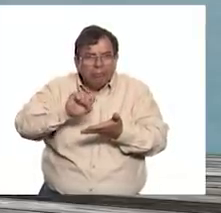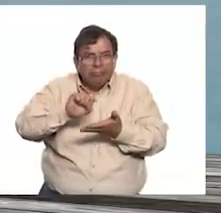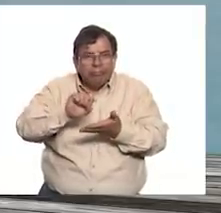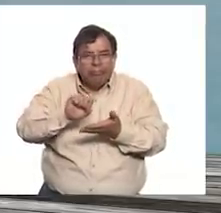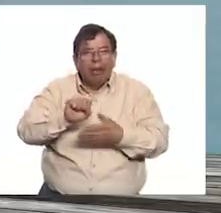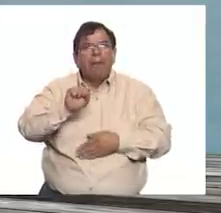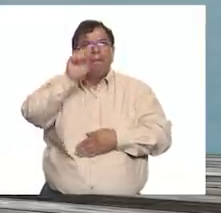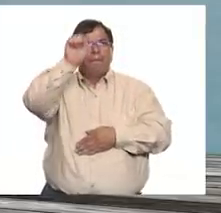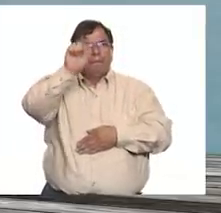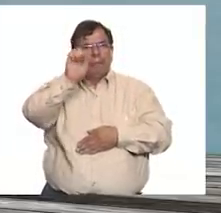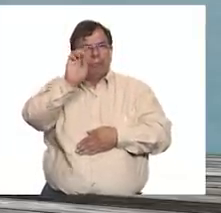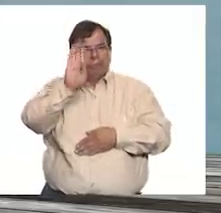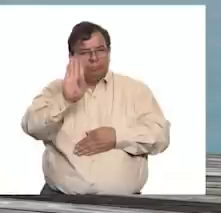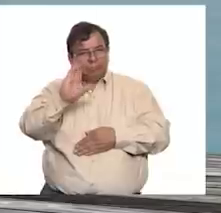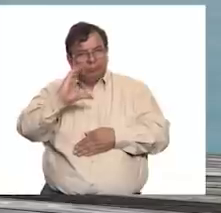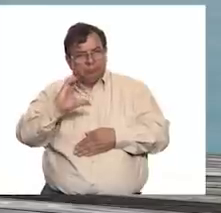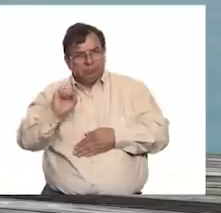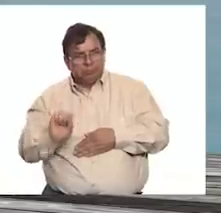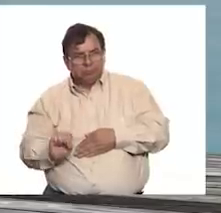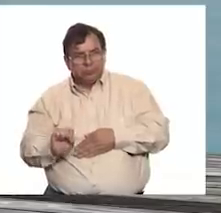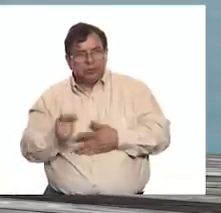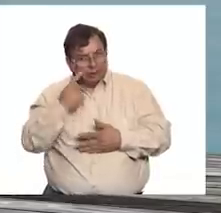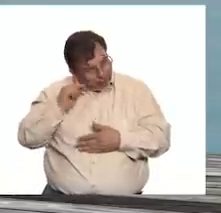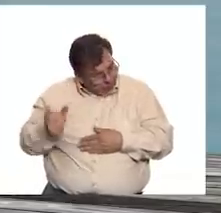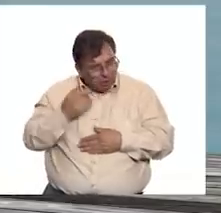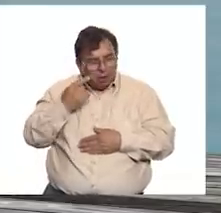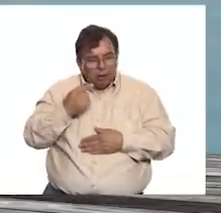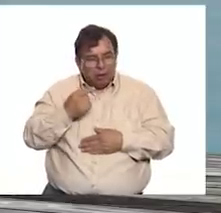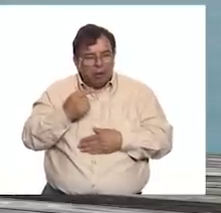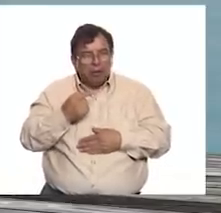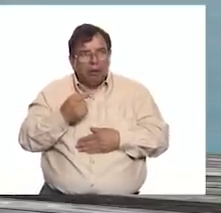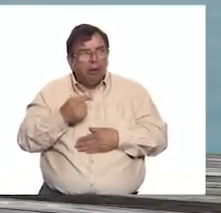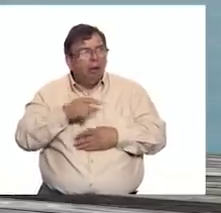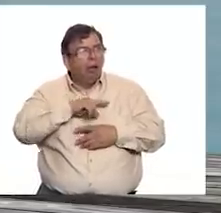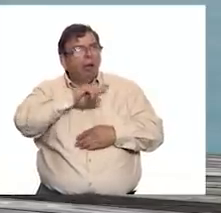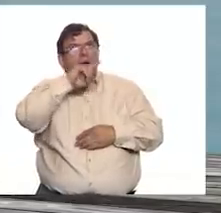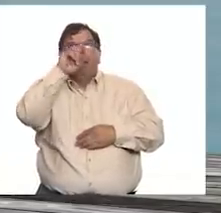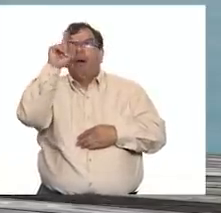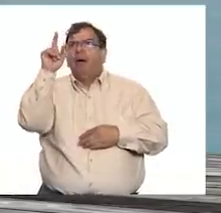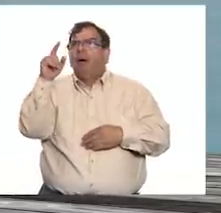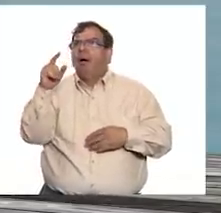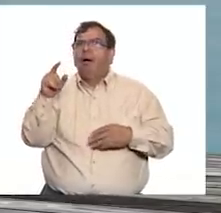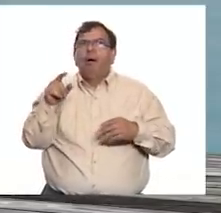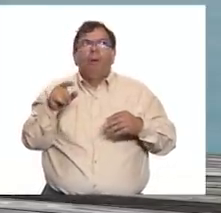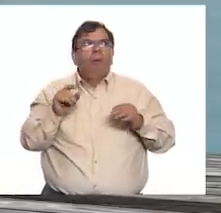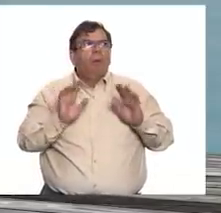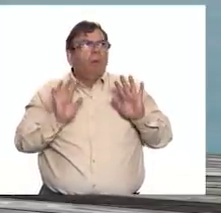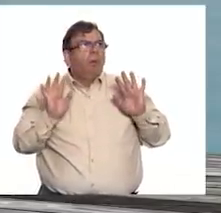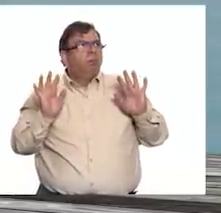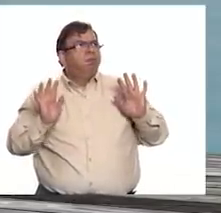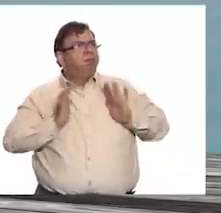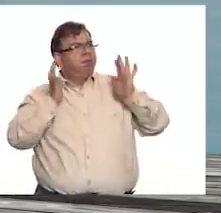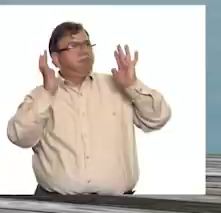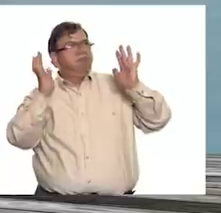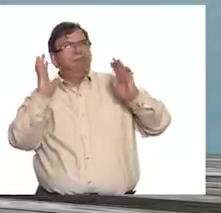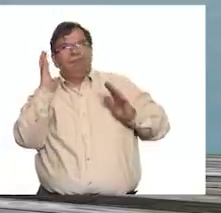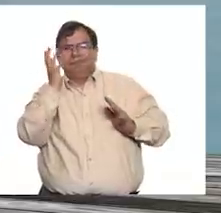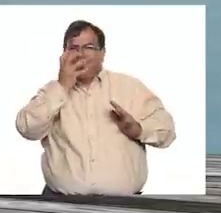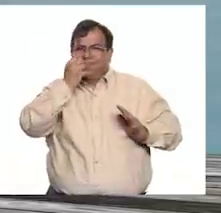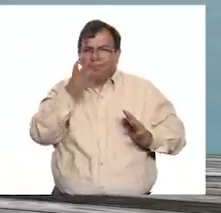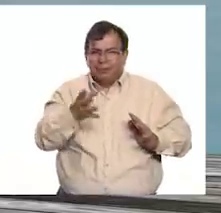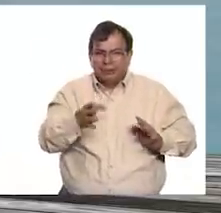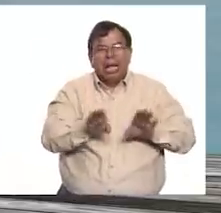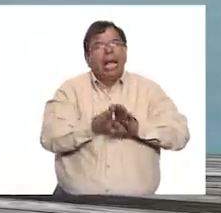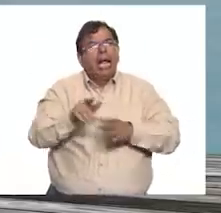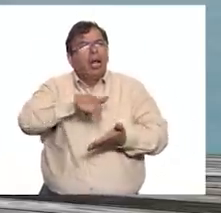Sur. ¡Vamos! Maestro, esto es muy impresionante, este paisaje está padrísimo. Exactamente, sí, ya estamos en